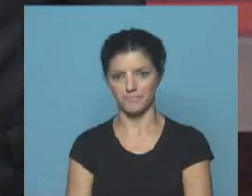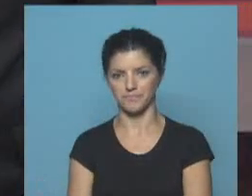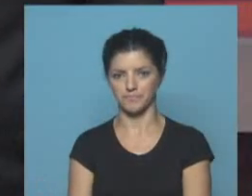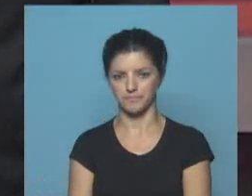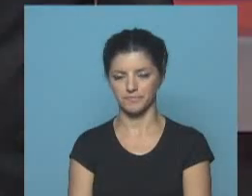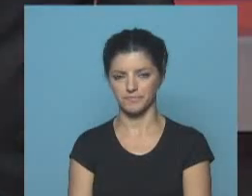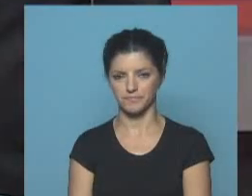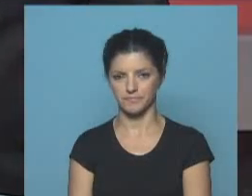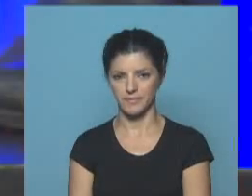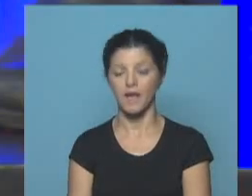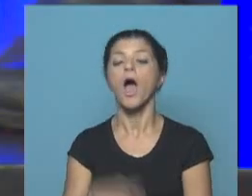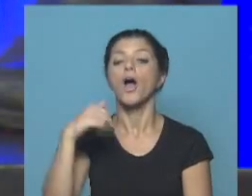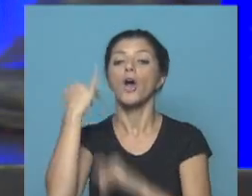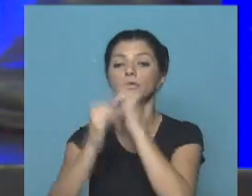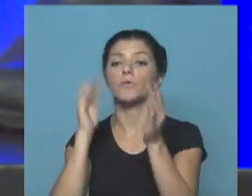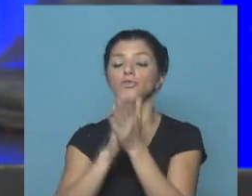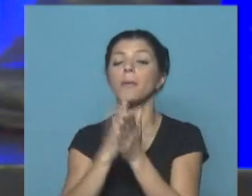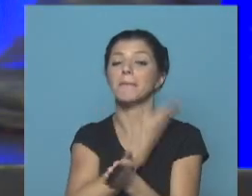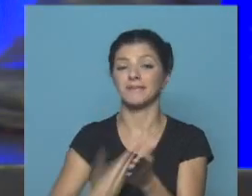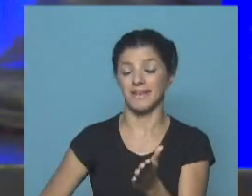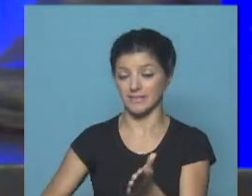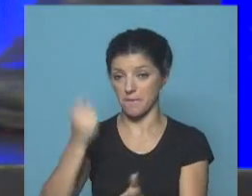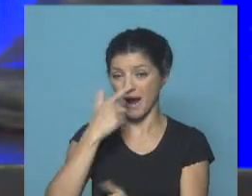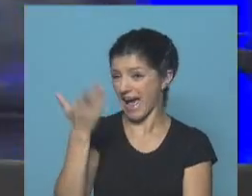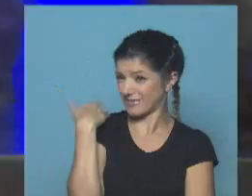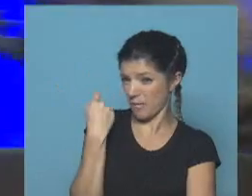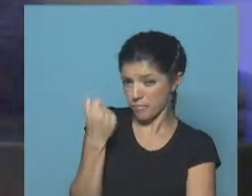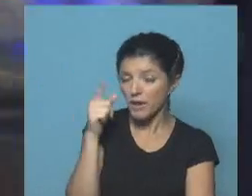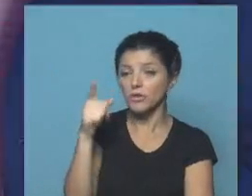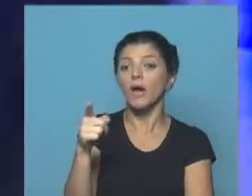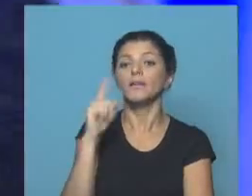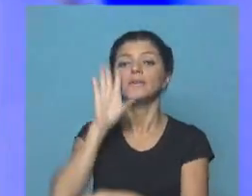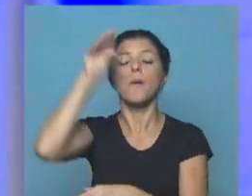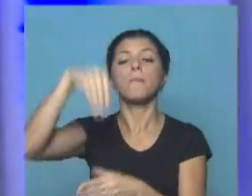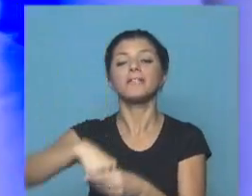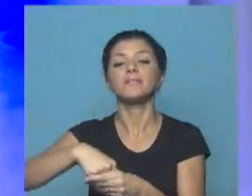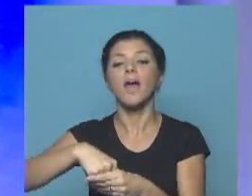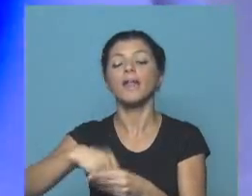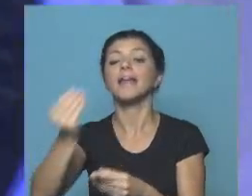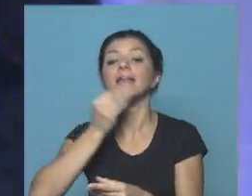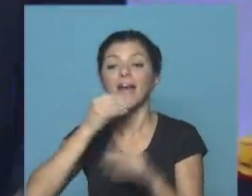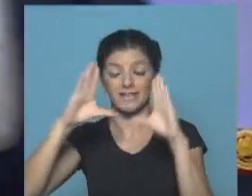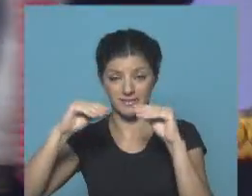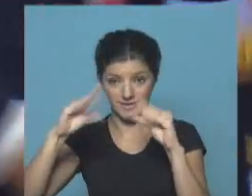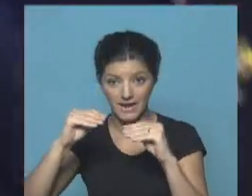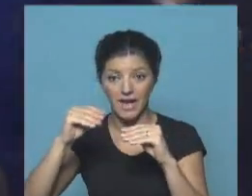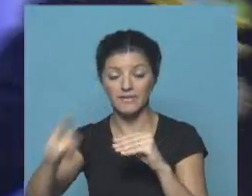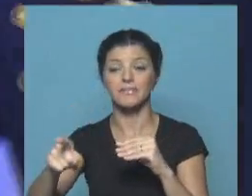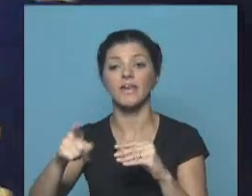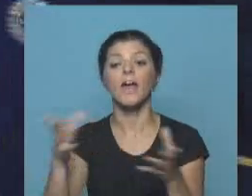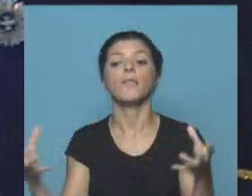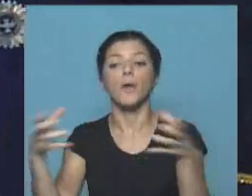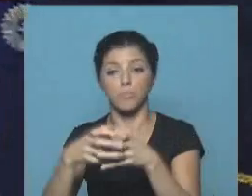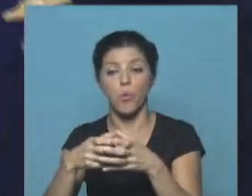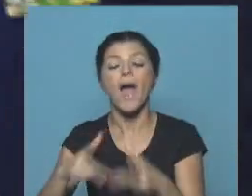Vamos a repasar la actividad del presidente de la Nación esta noche. Hace instantes nada más estuvo en la cena de camaradería en el edificio Libertador, en lo que es